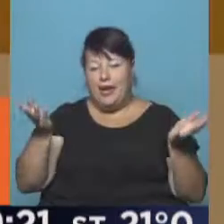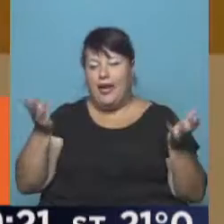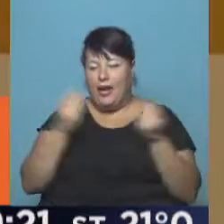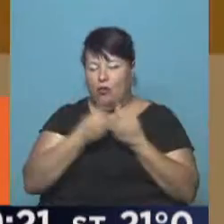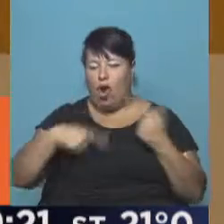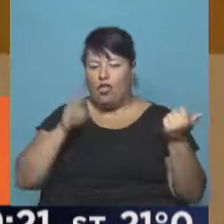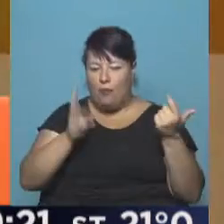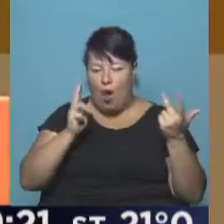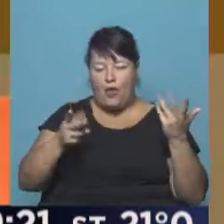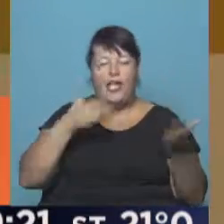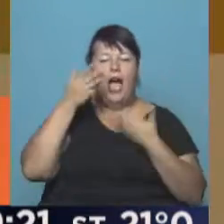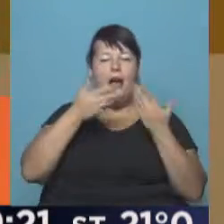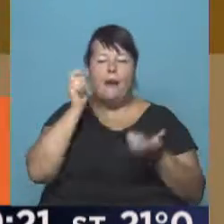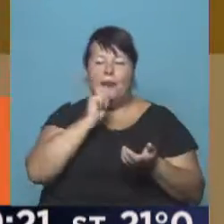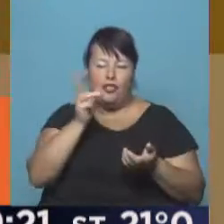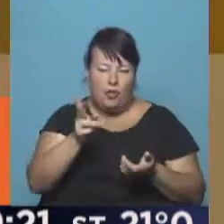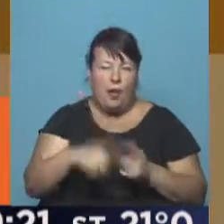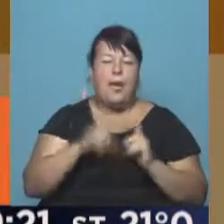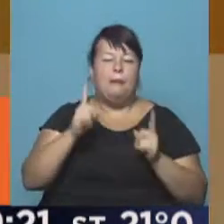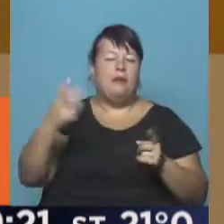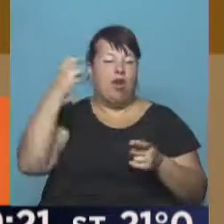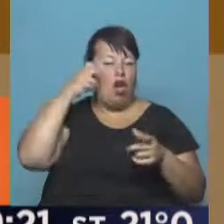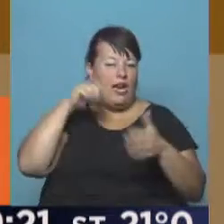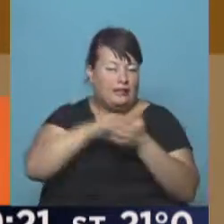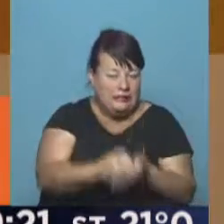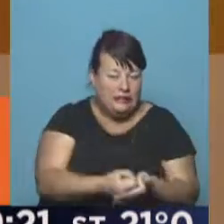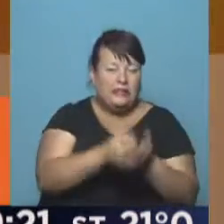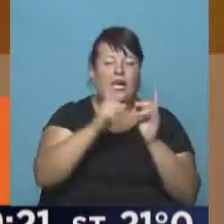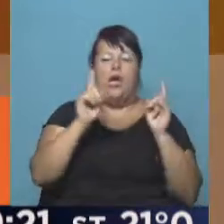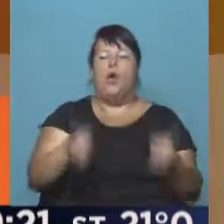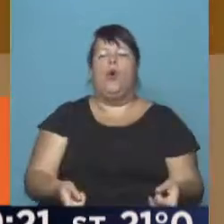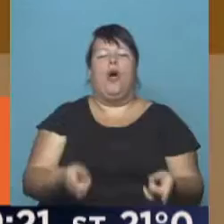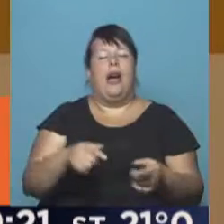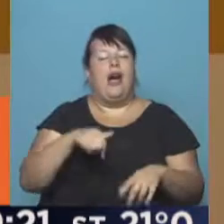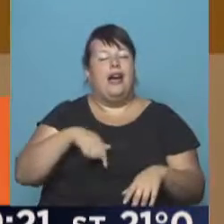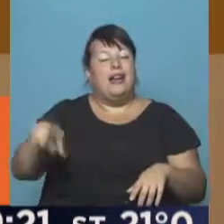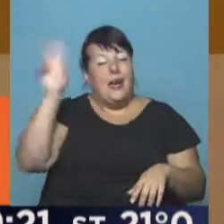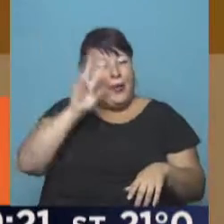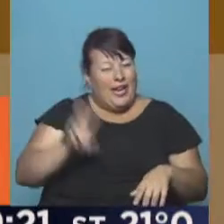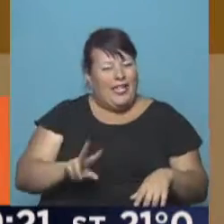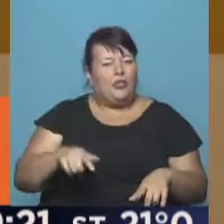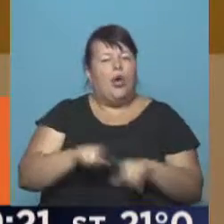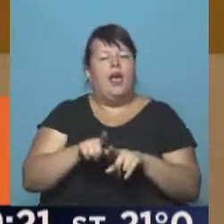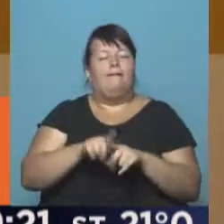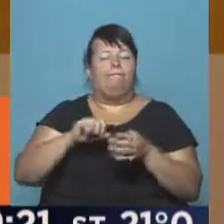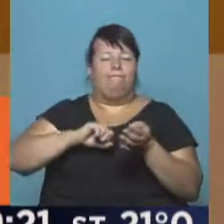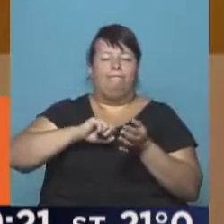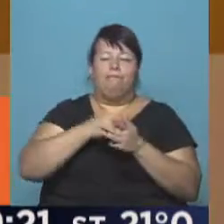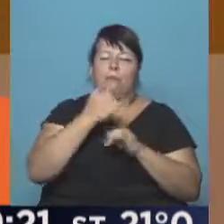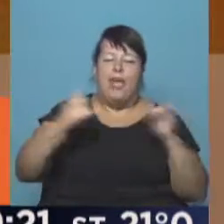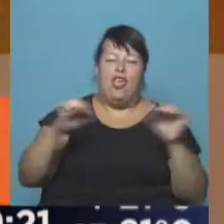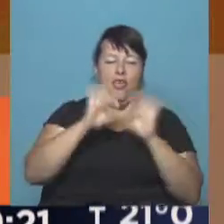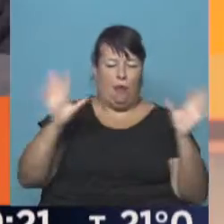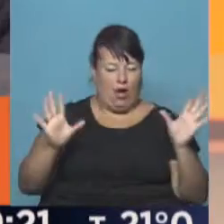muchas restricciones a la libertad de prensa, al propio Congreso, estamos en Venezuela viviendo algo que sería una